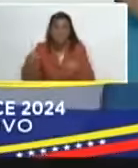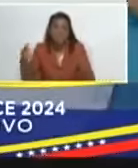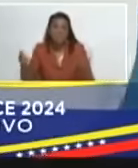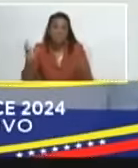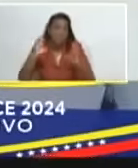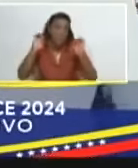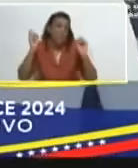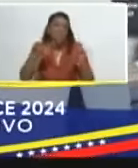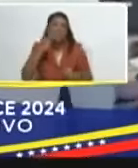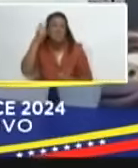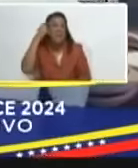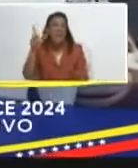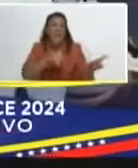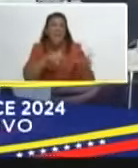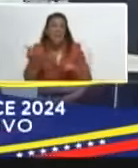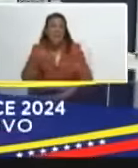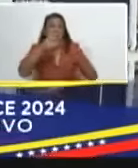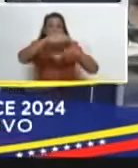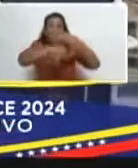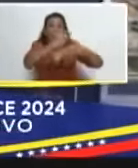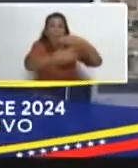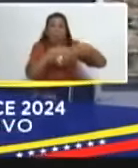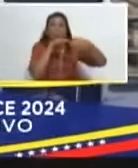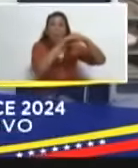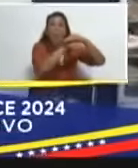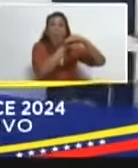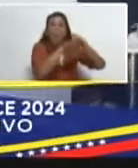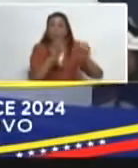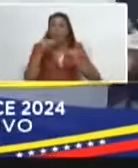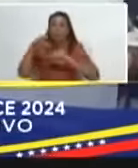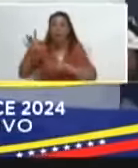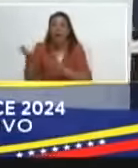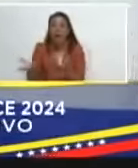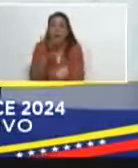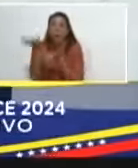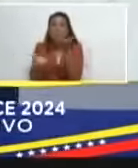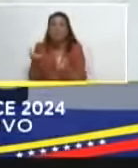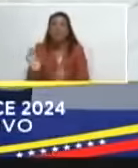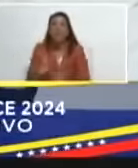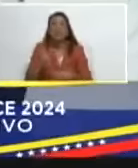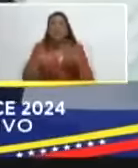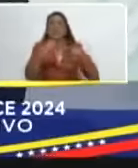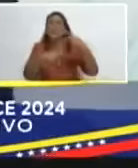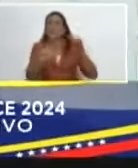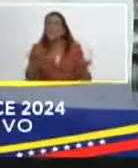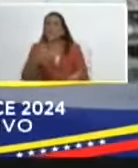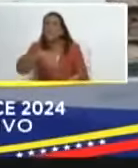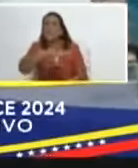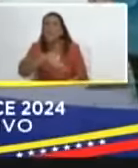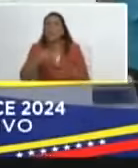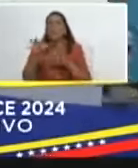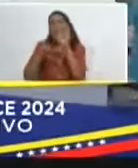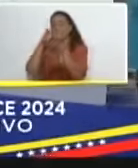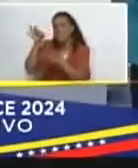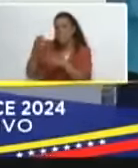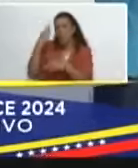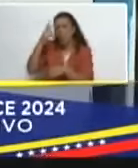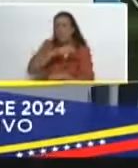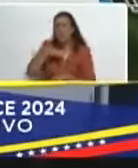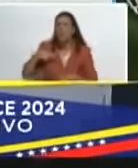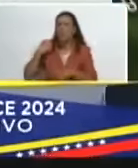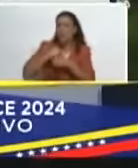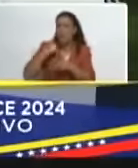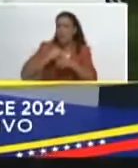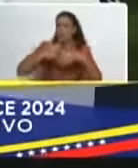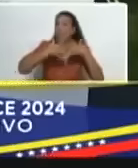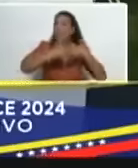presidente. De hecho, ahí en la nevera ya los tenemos empaquetados al vacío, listos para llevar. ¿Qué me cuenta de esta carne? ¿Dónde la produces? Señor presidente, le explico un poquito sobre nosotros. Nosotros